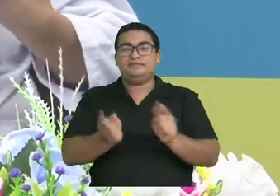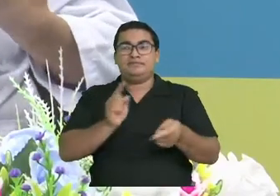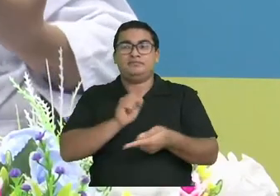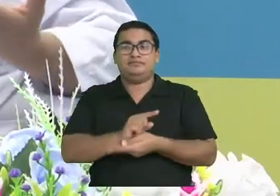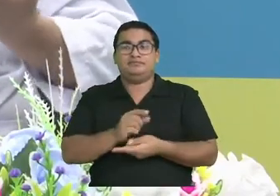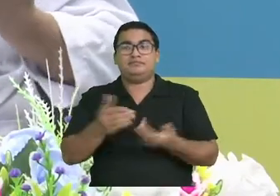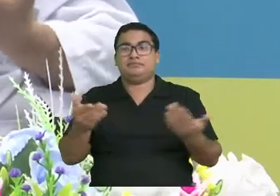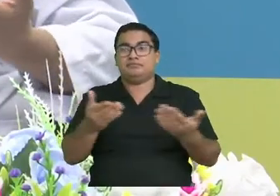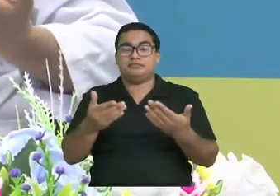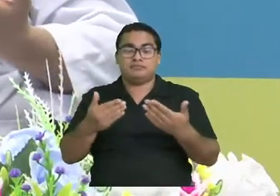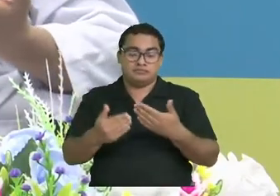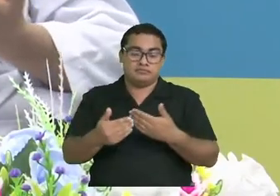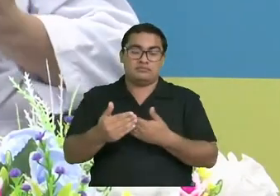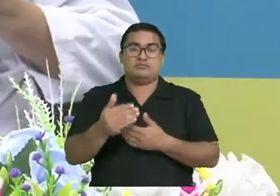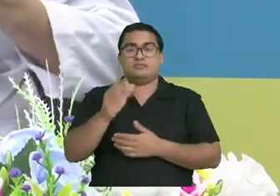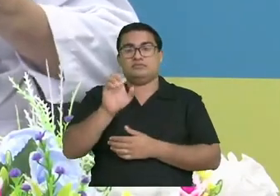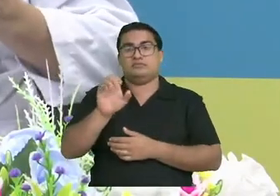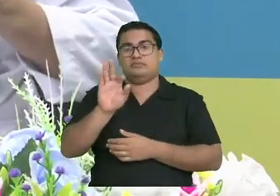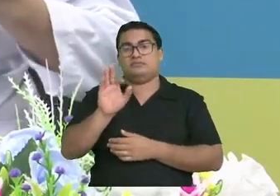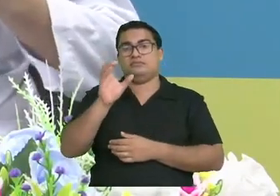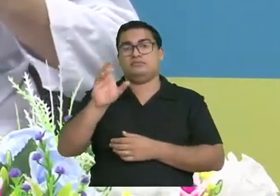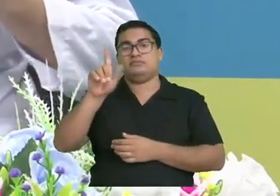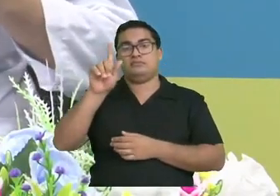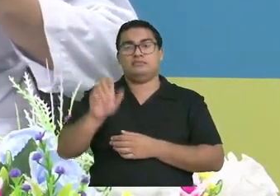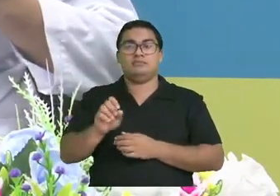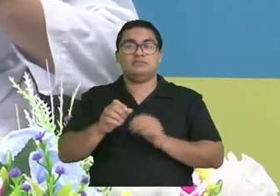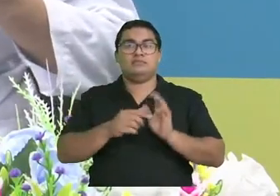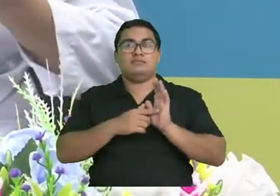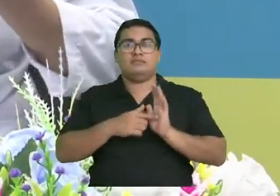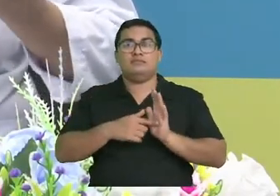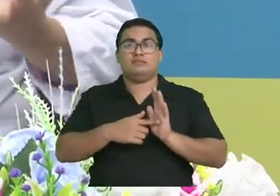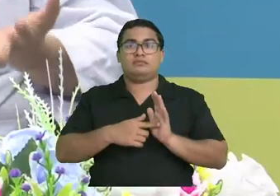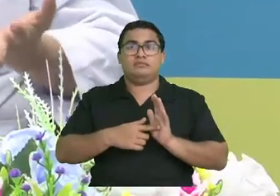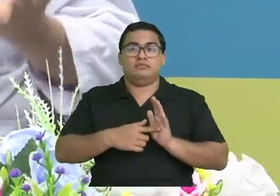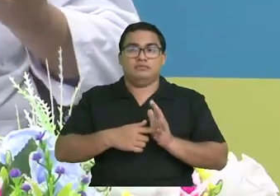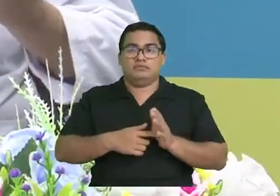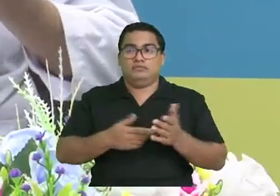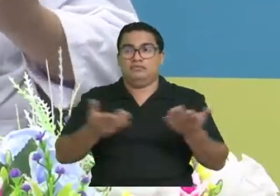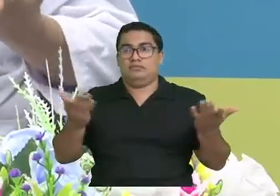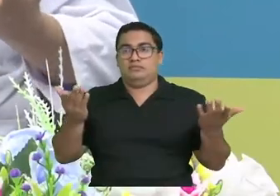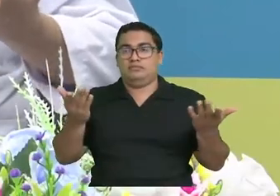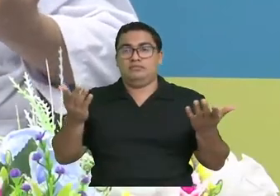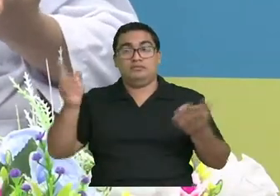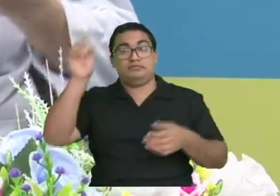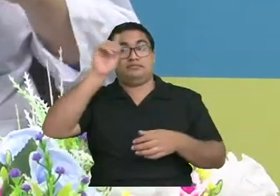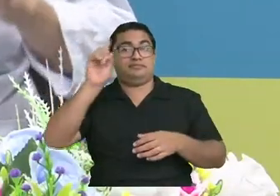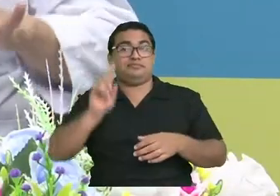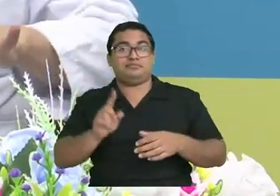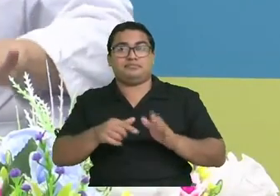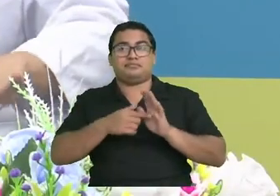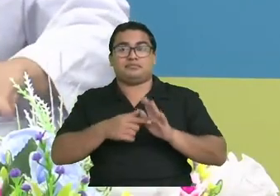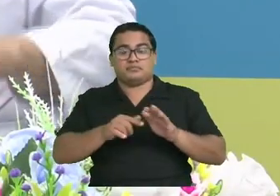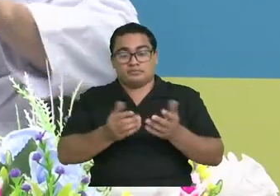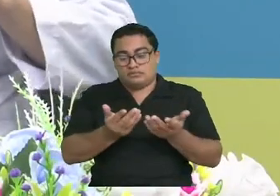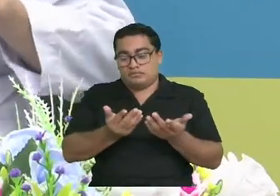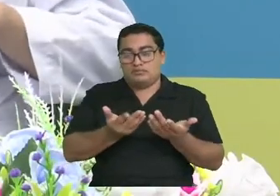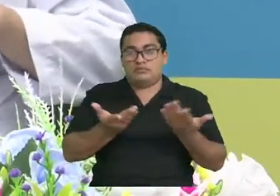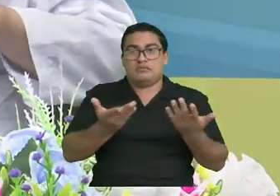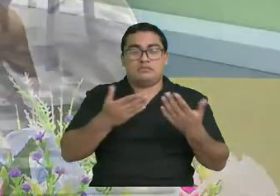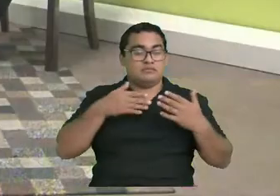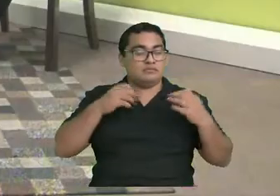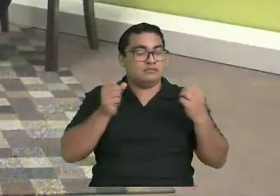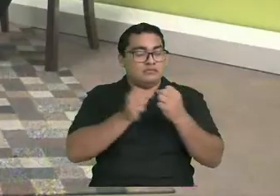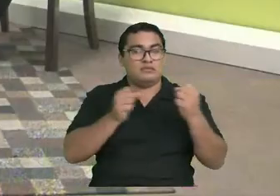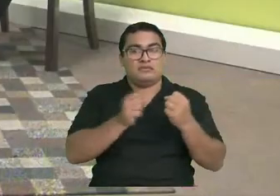efecto desencadenante. Recordemos que no nos vamos a dar cuenta que tenemos este fenómeno hasta que nos expongamos.